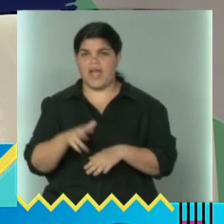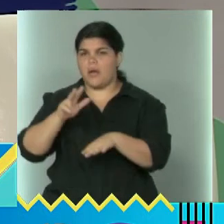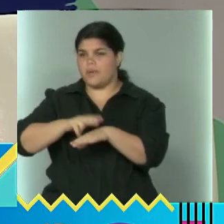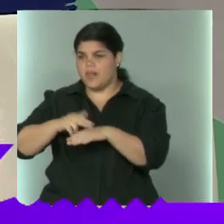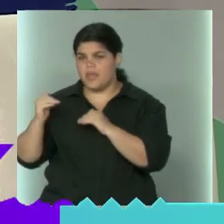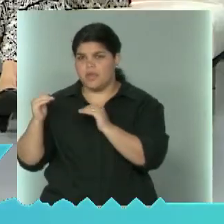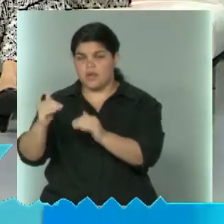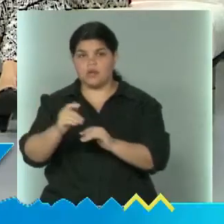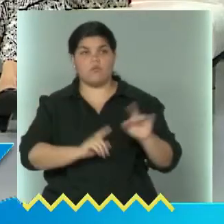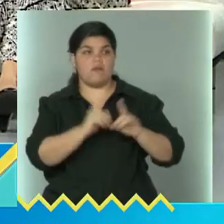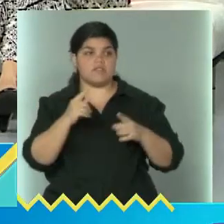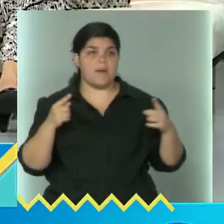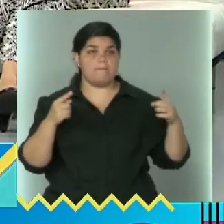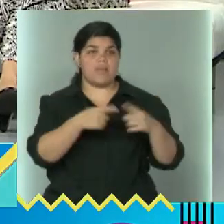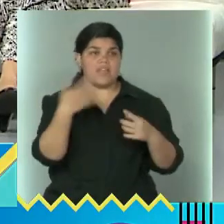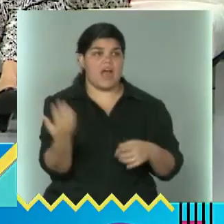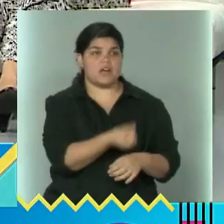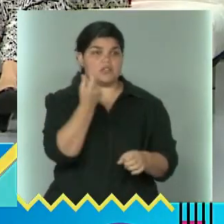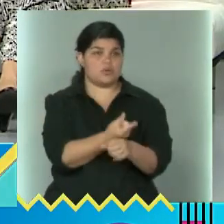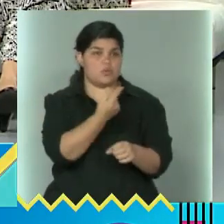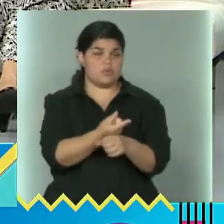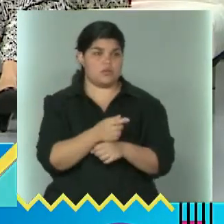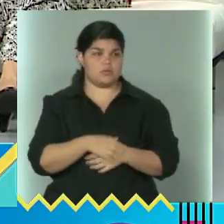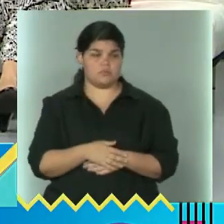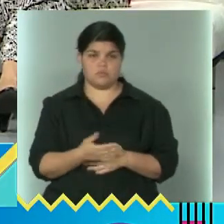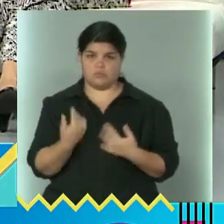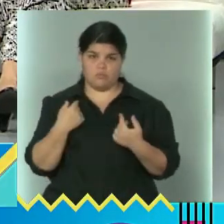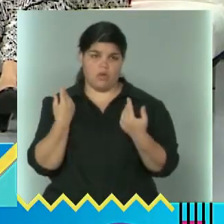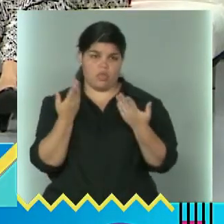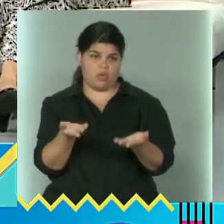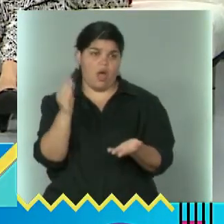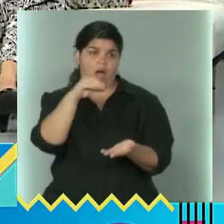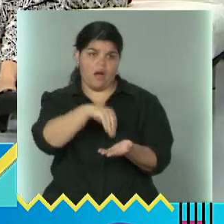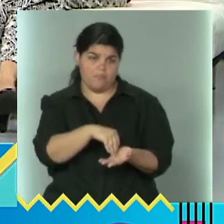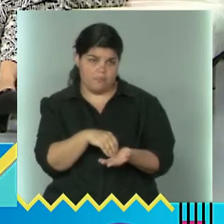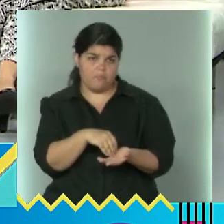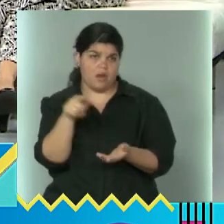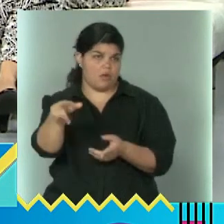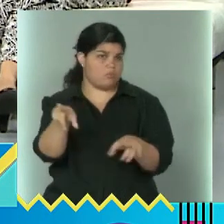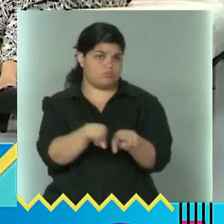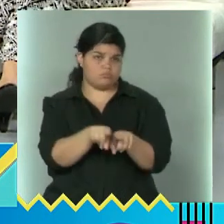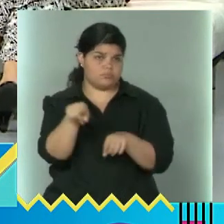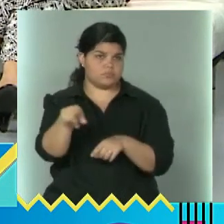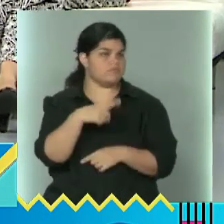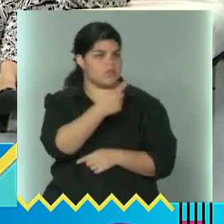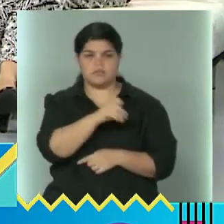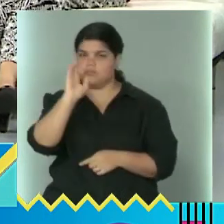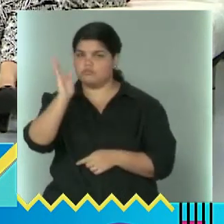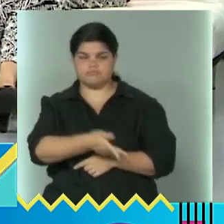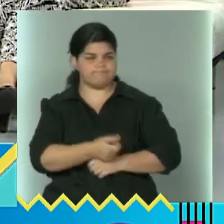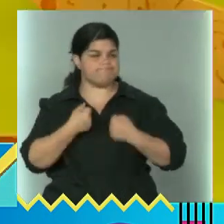son inalcanzables. ¿Qué experiencia tienen? Yo puedo agregar respecto a lo que dice Marita, coincido 100%, hay